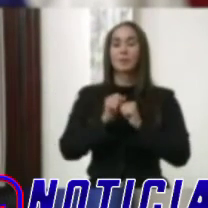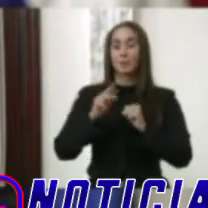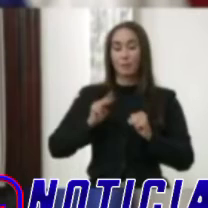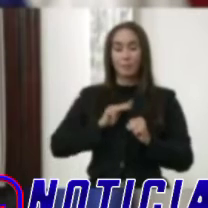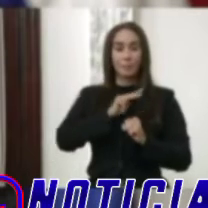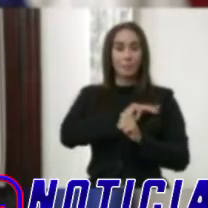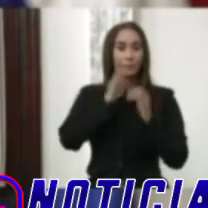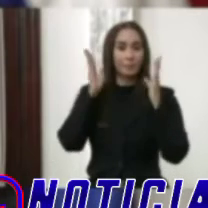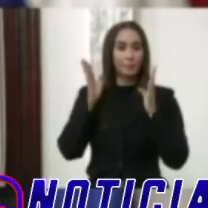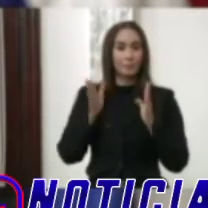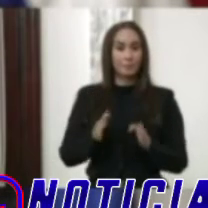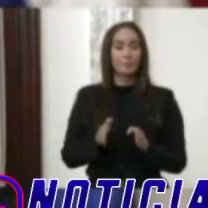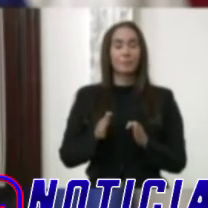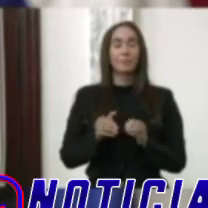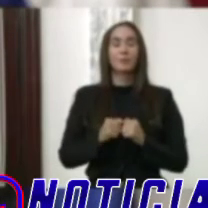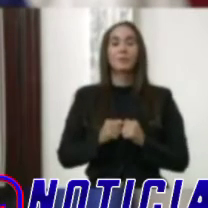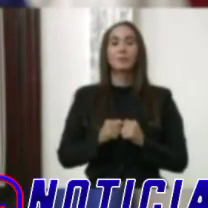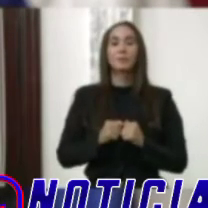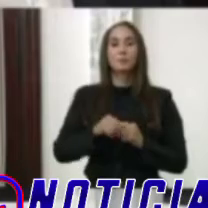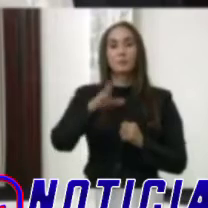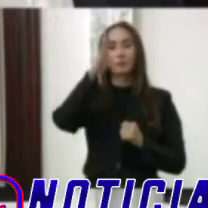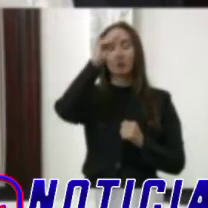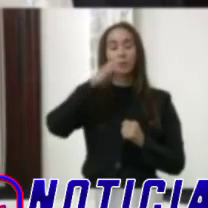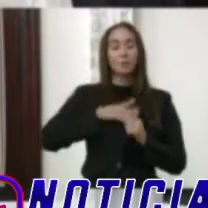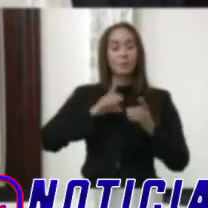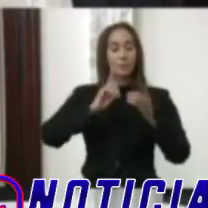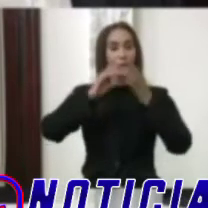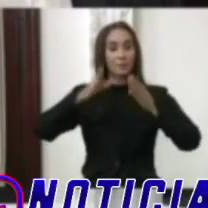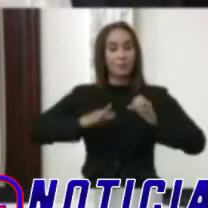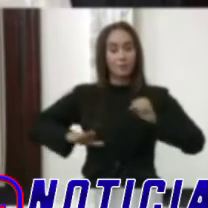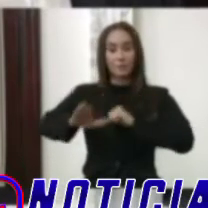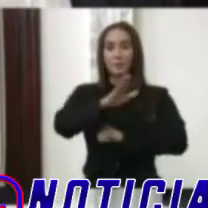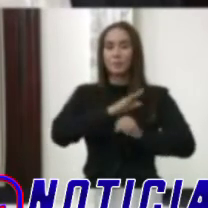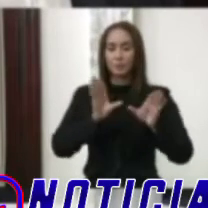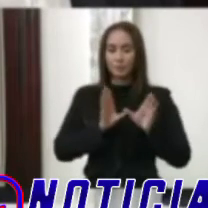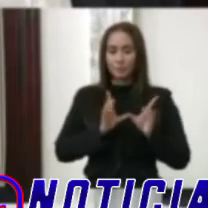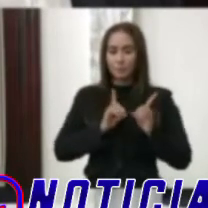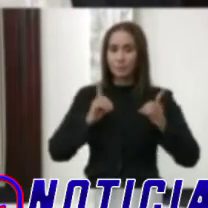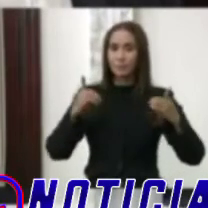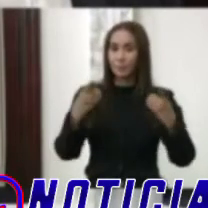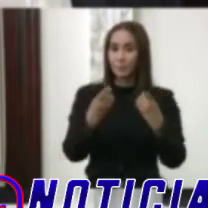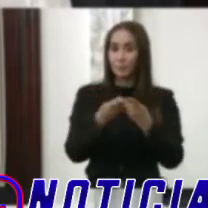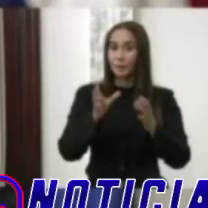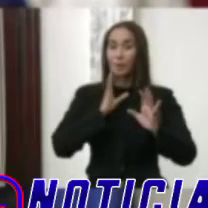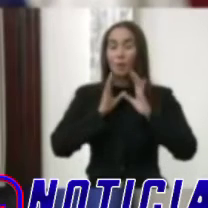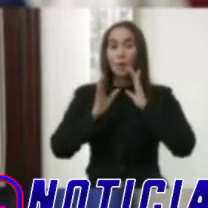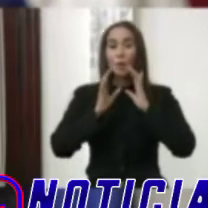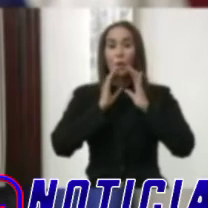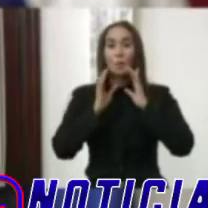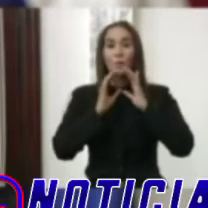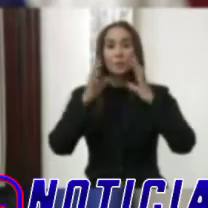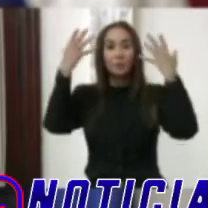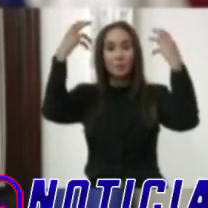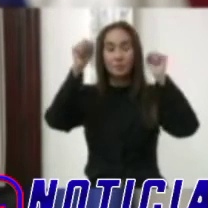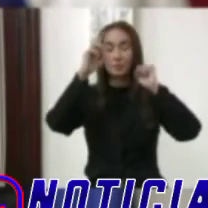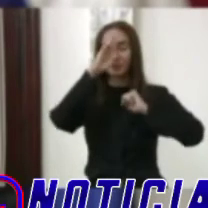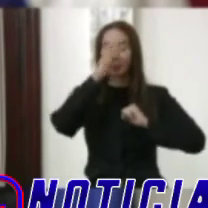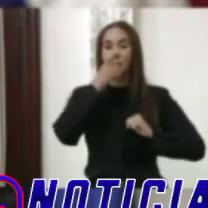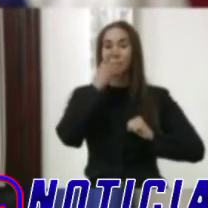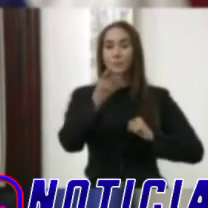ministros, señores directivos del Departamento de Comunicaciones de la Presidencia de la